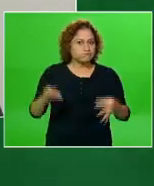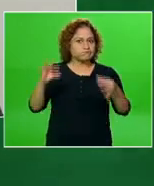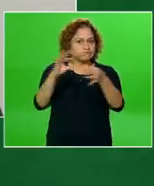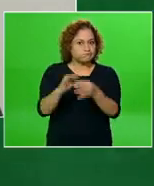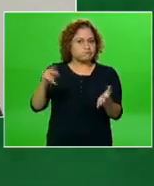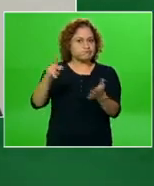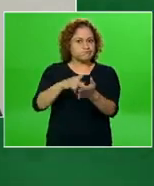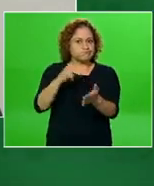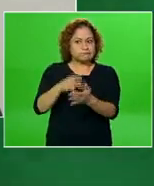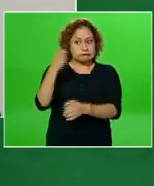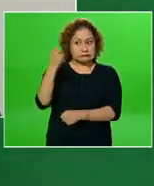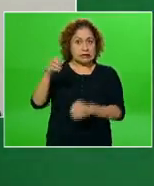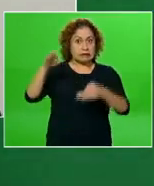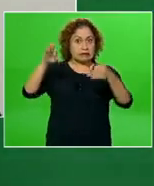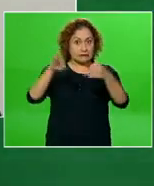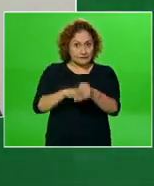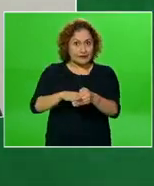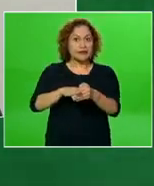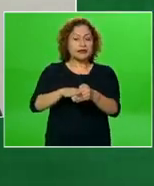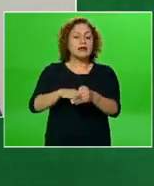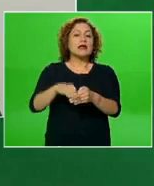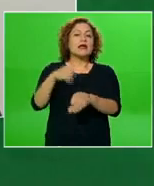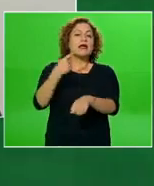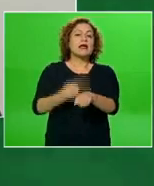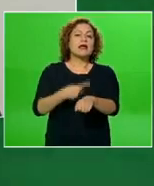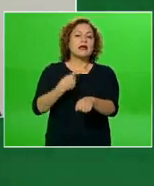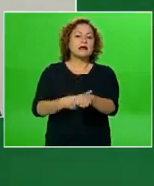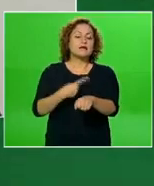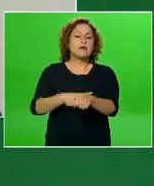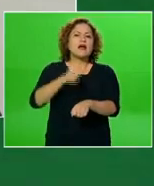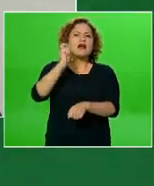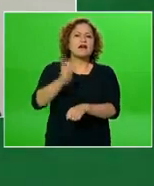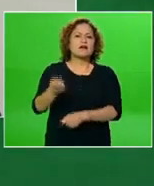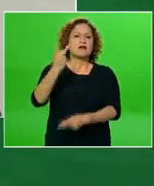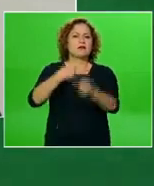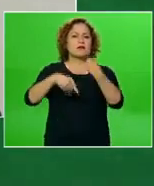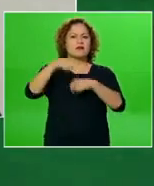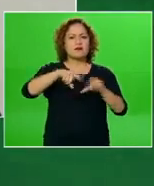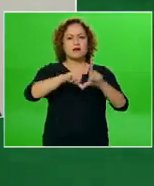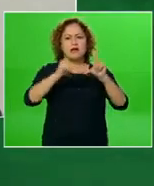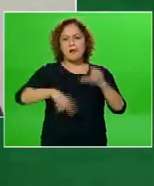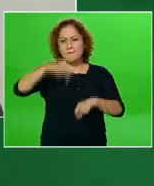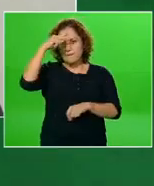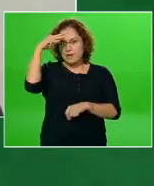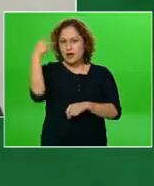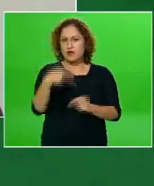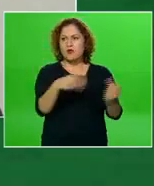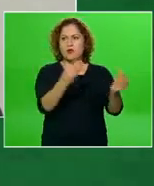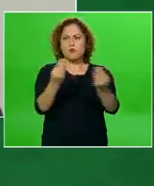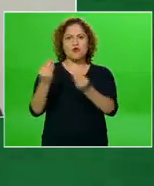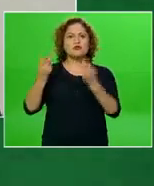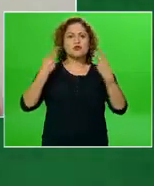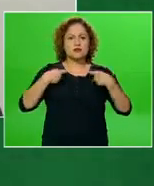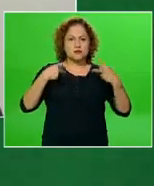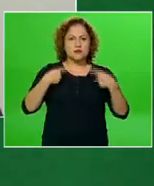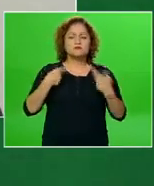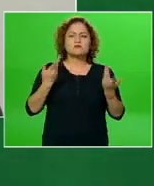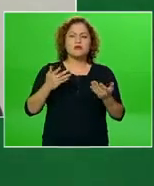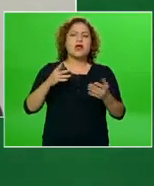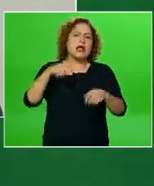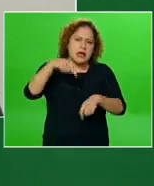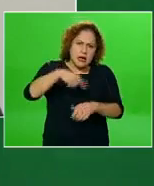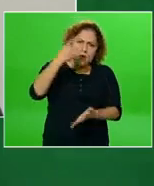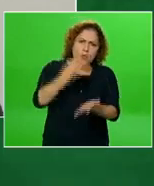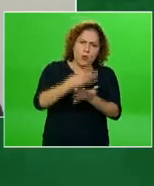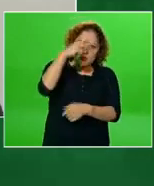solamente para la población mexicana pero obviamente para la población mexicana que es dónde tenemos altas prevalencias de estas enfermedades pero obviamente